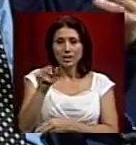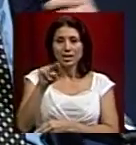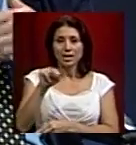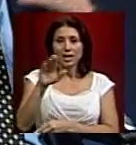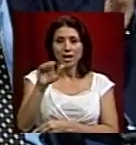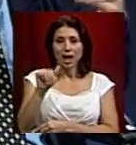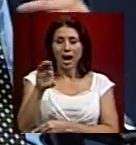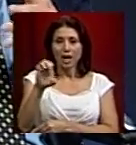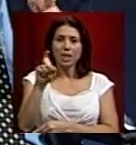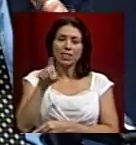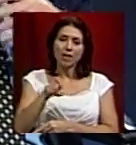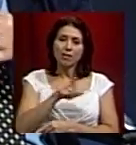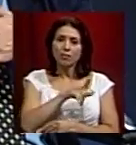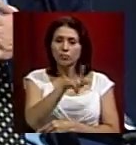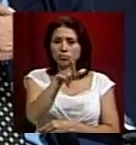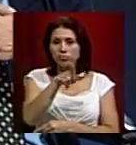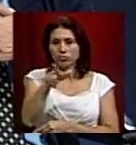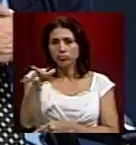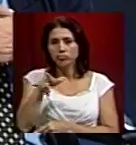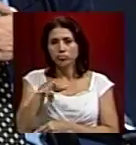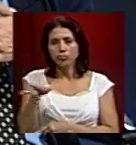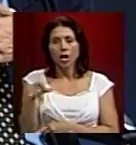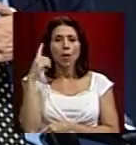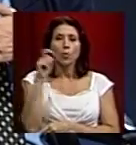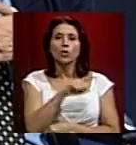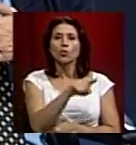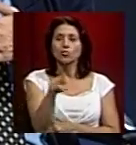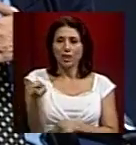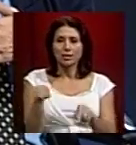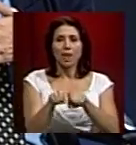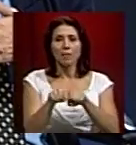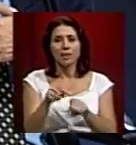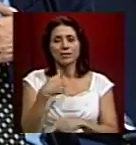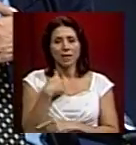el continente, porque ustedes además tienen